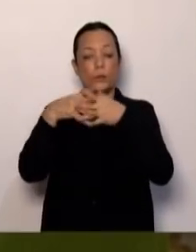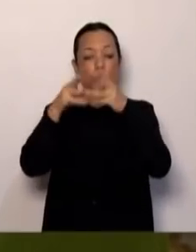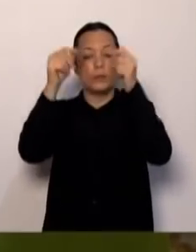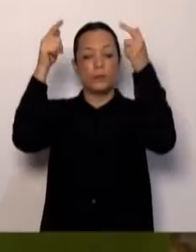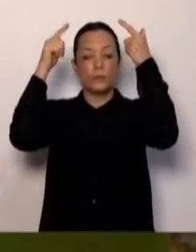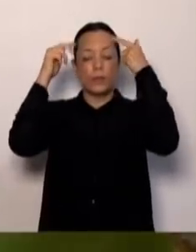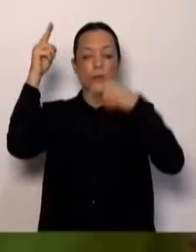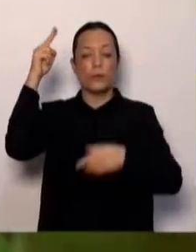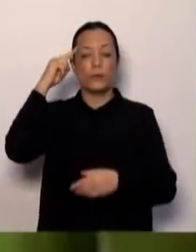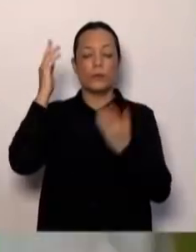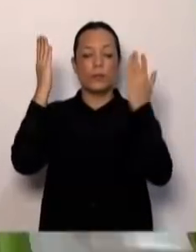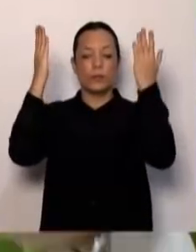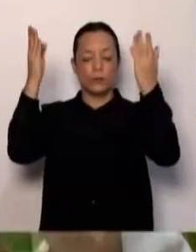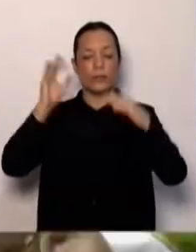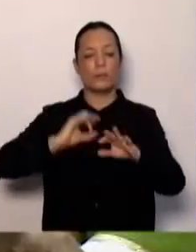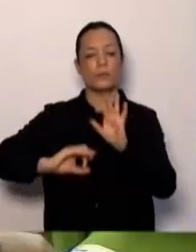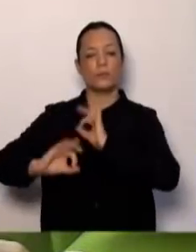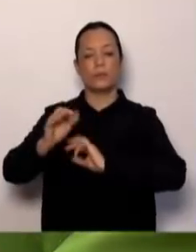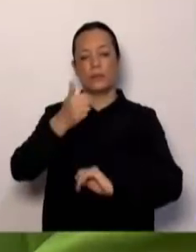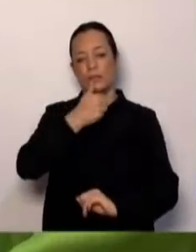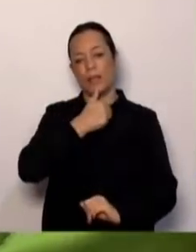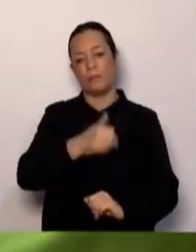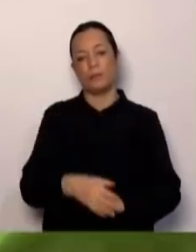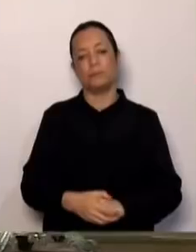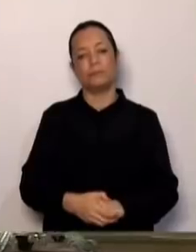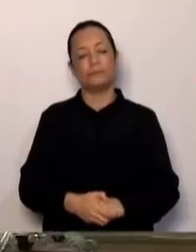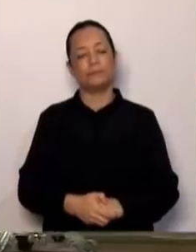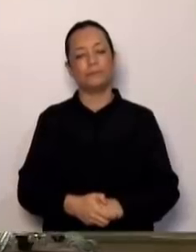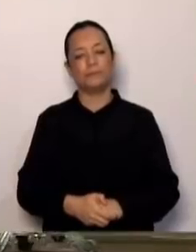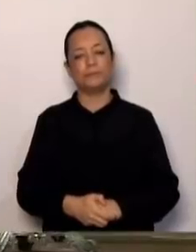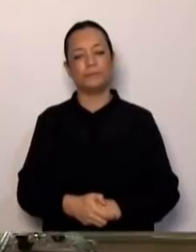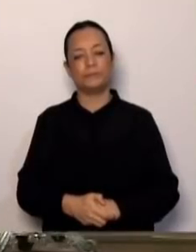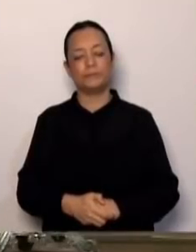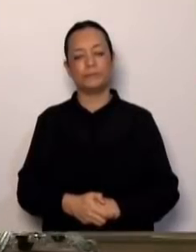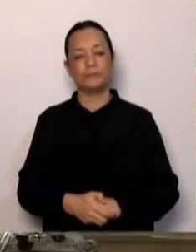honor y toda gloria por los siglos de los siglos.